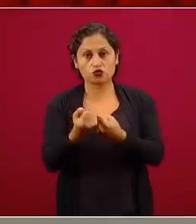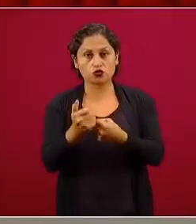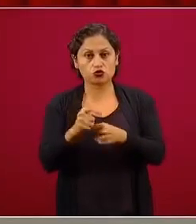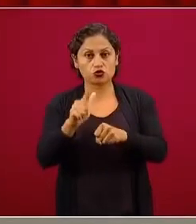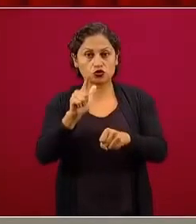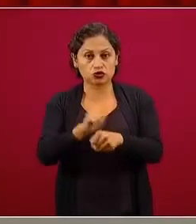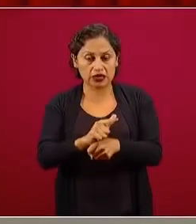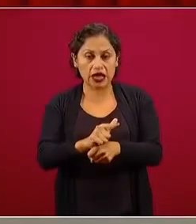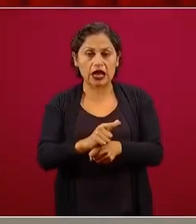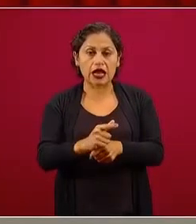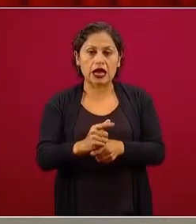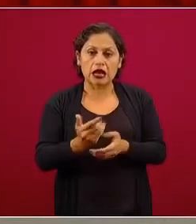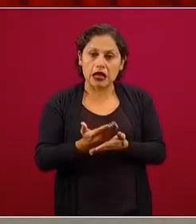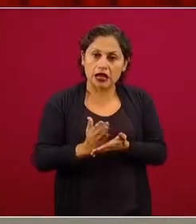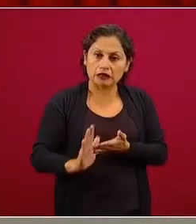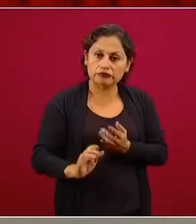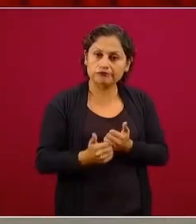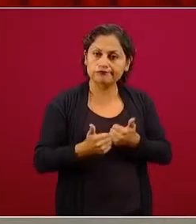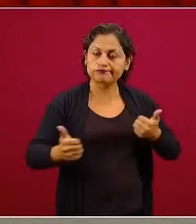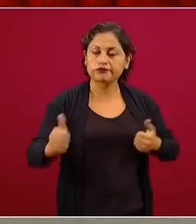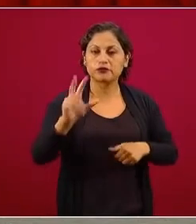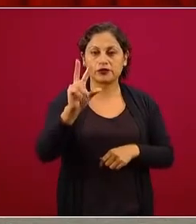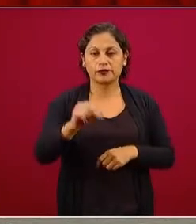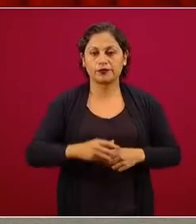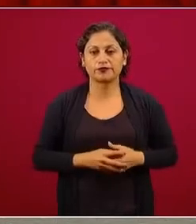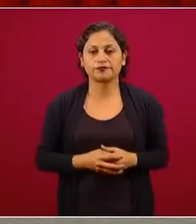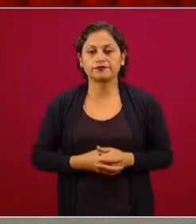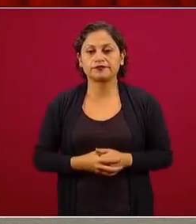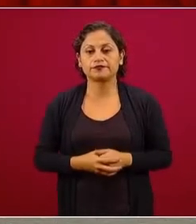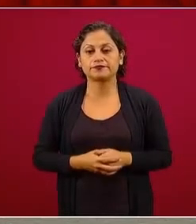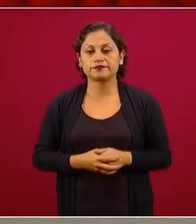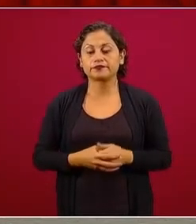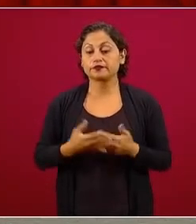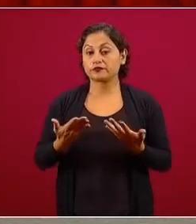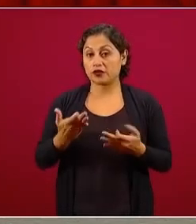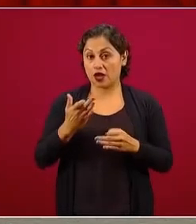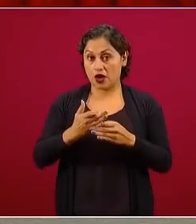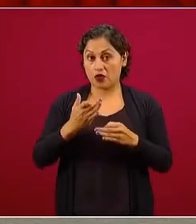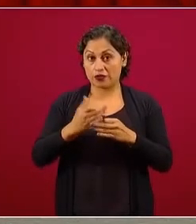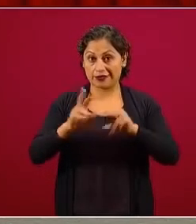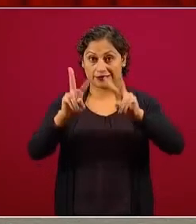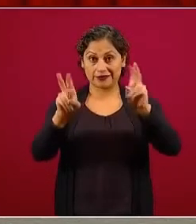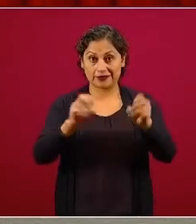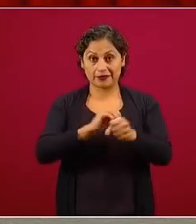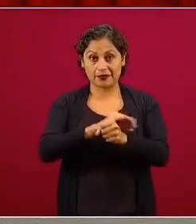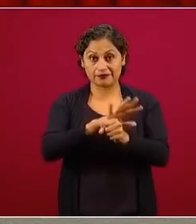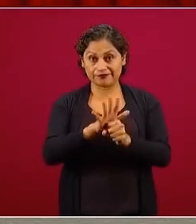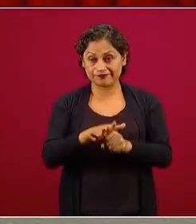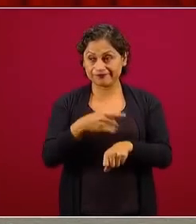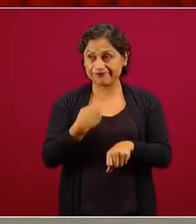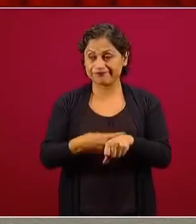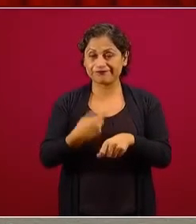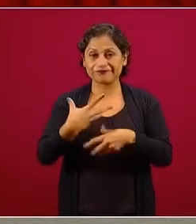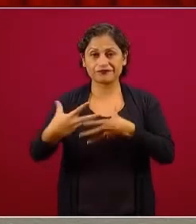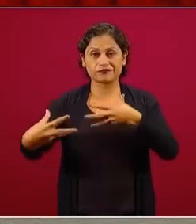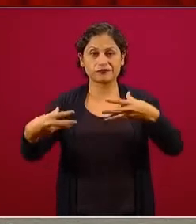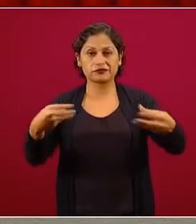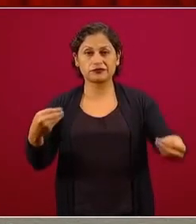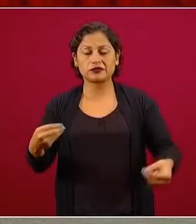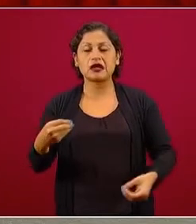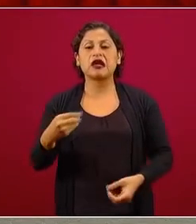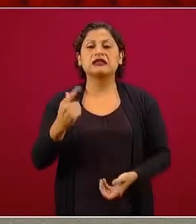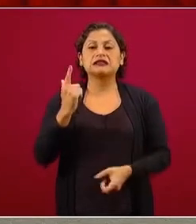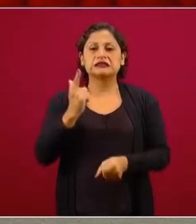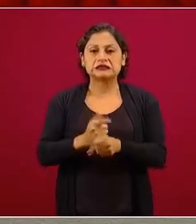En esta lógica de participación, la pandemia nos ha venido también a mostrar la fragilidad de la